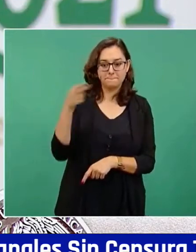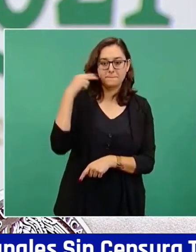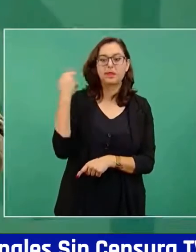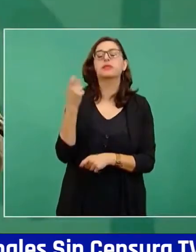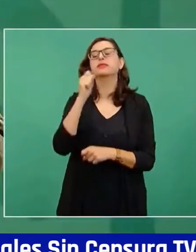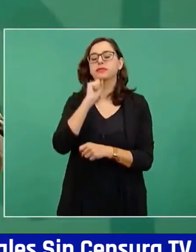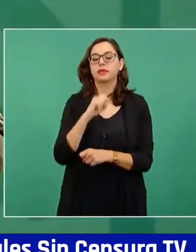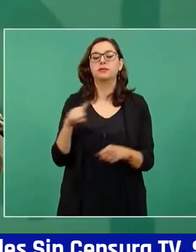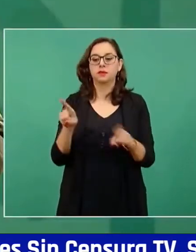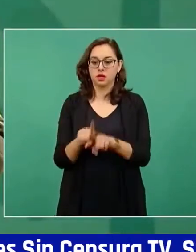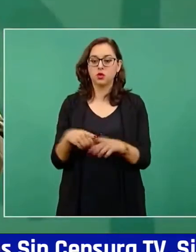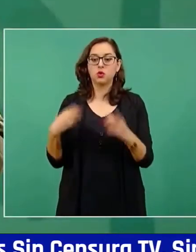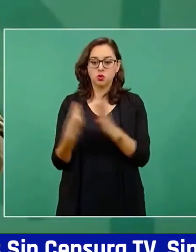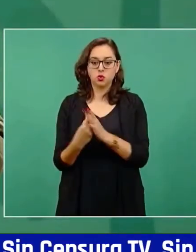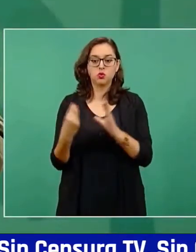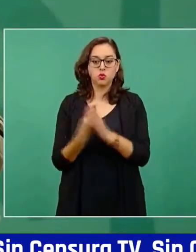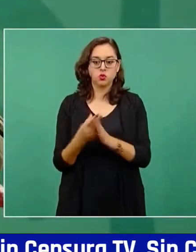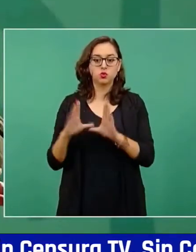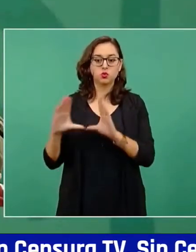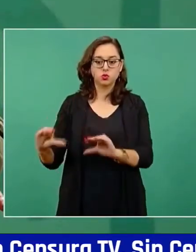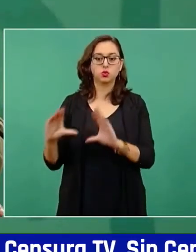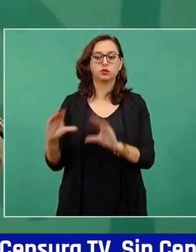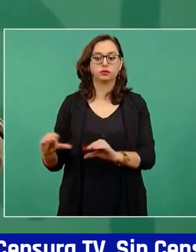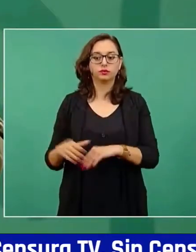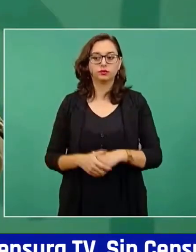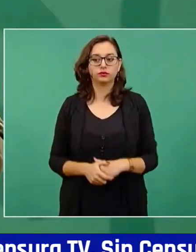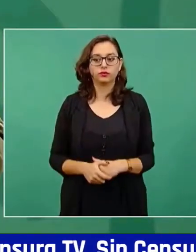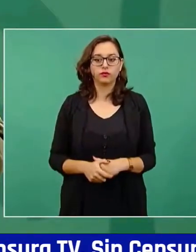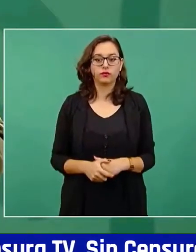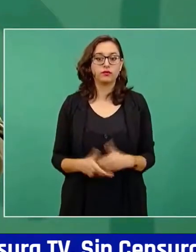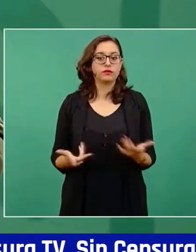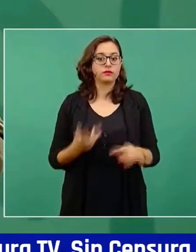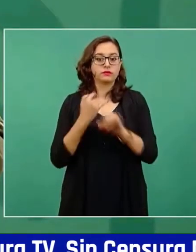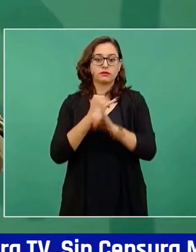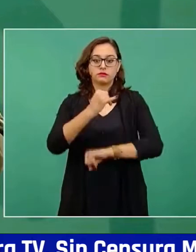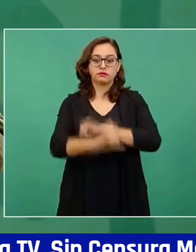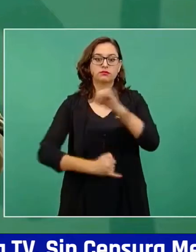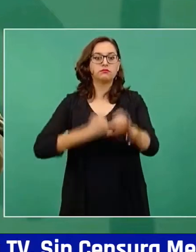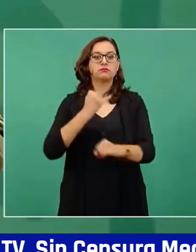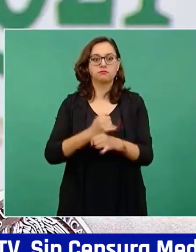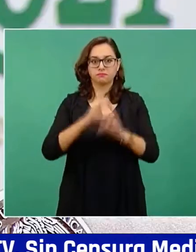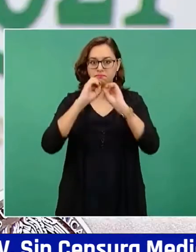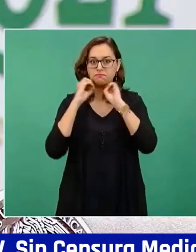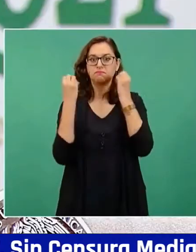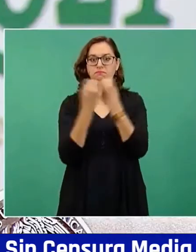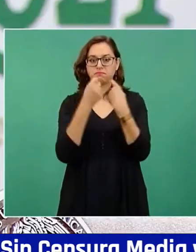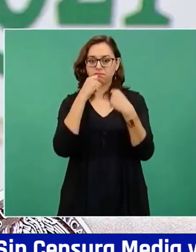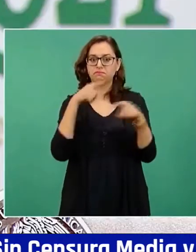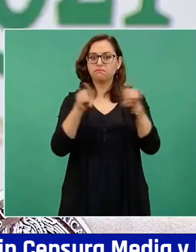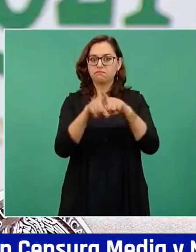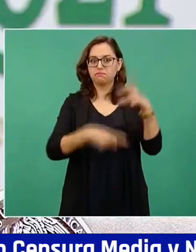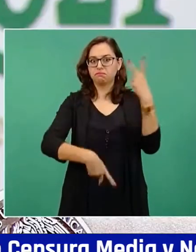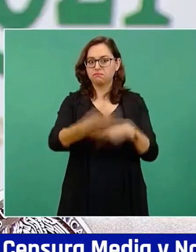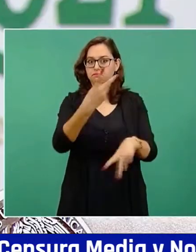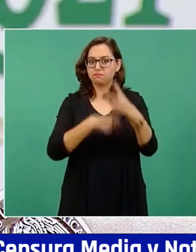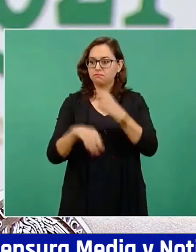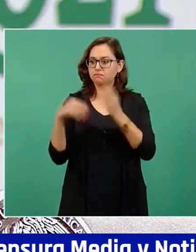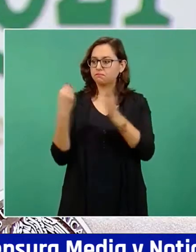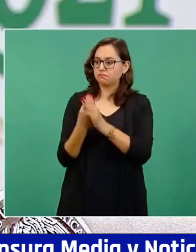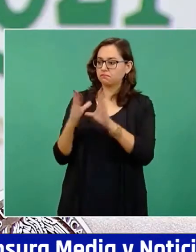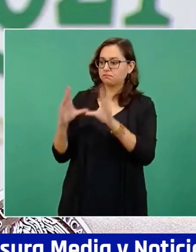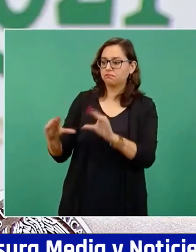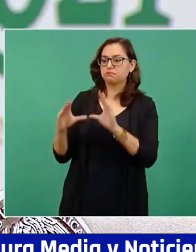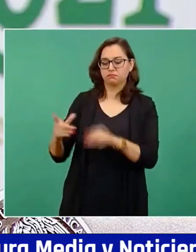capacitaciones, ha estado algunos organismos internacionales. Entonces ha sido una